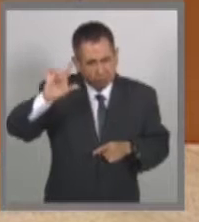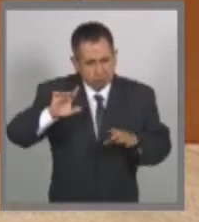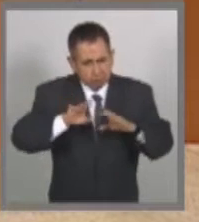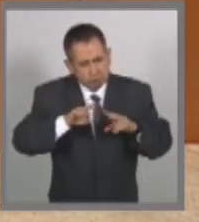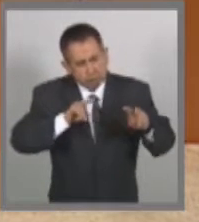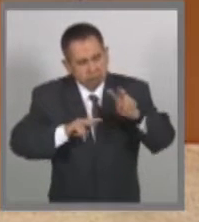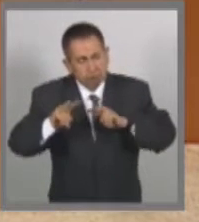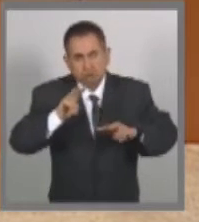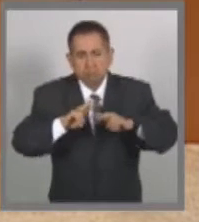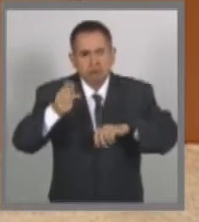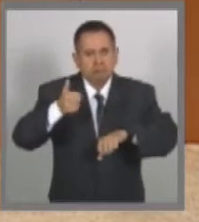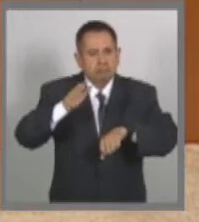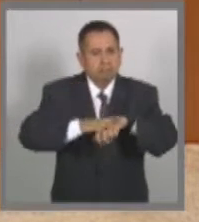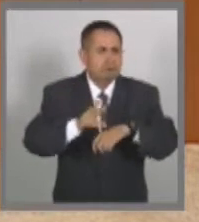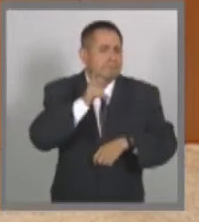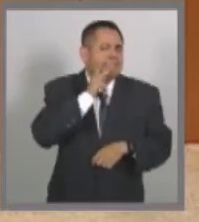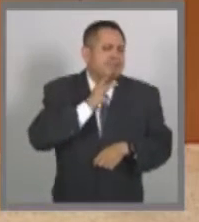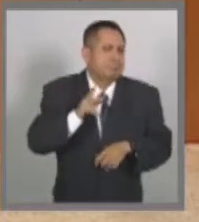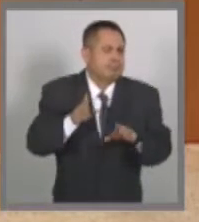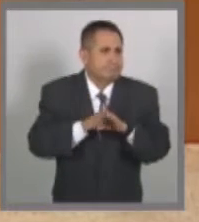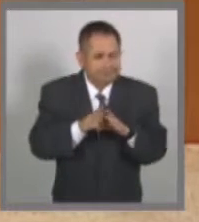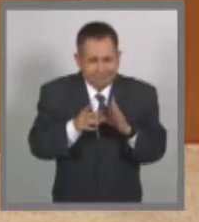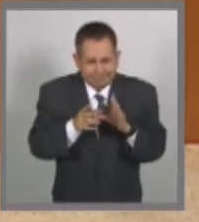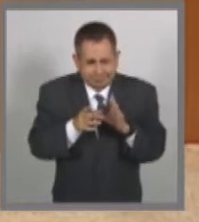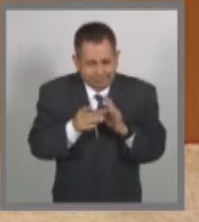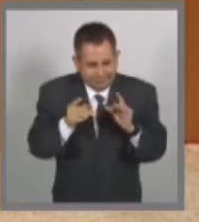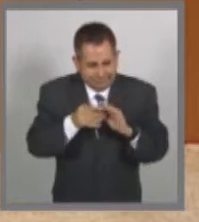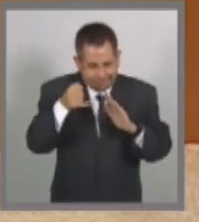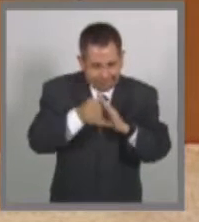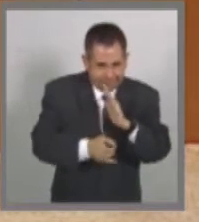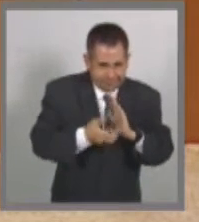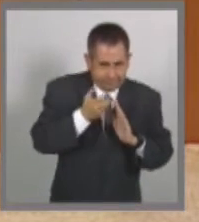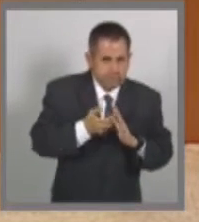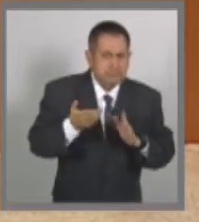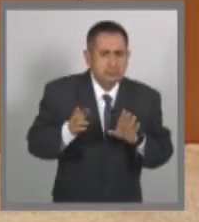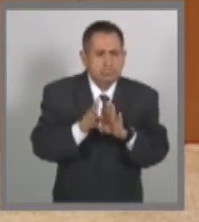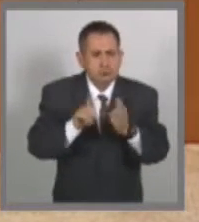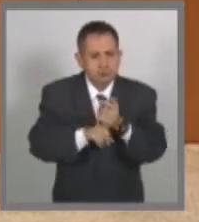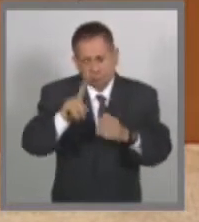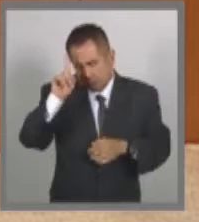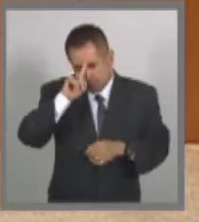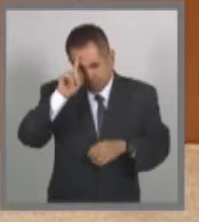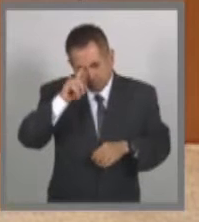el Consejo de Administración de Pemex Exploración y Producción, así como consejero